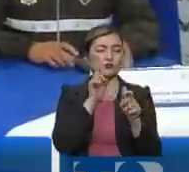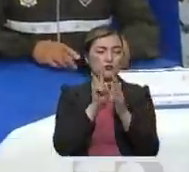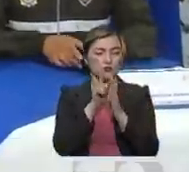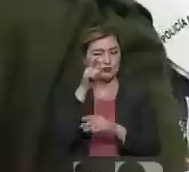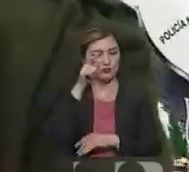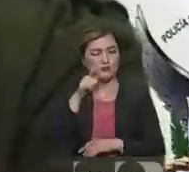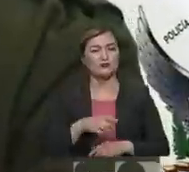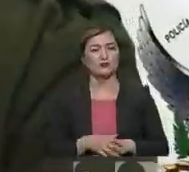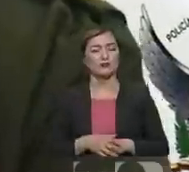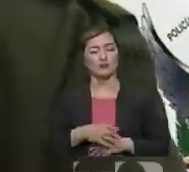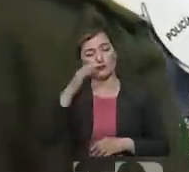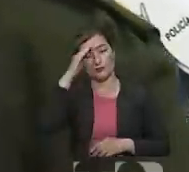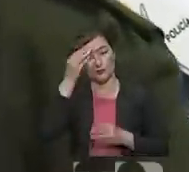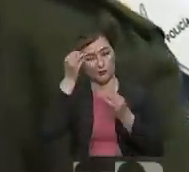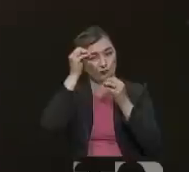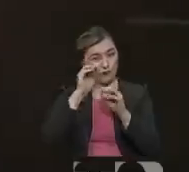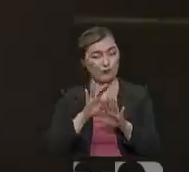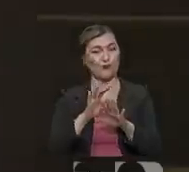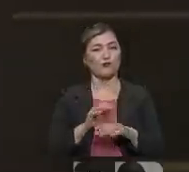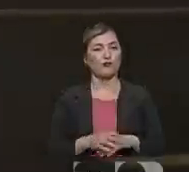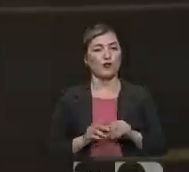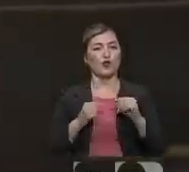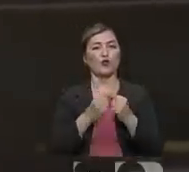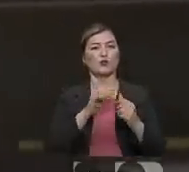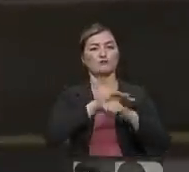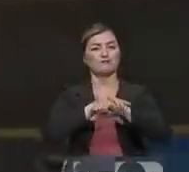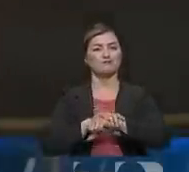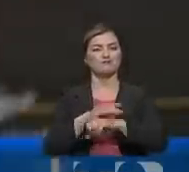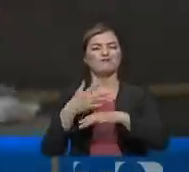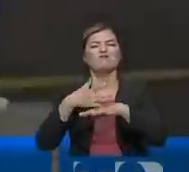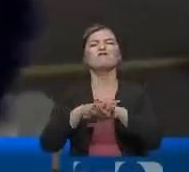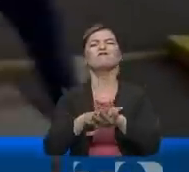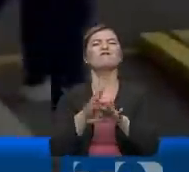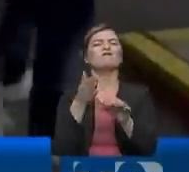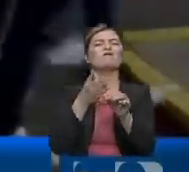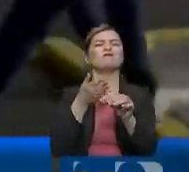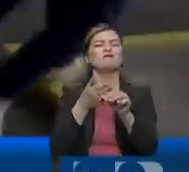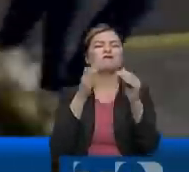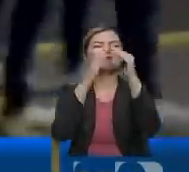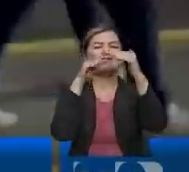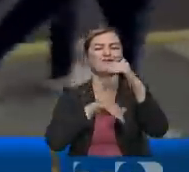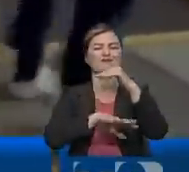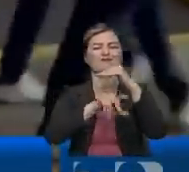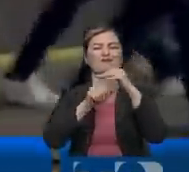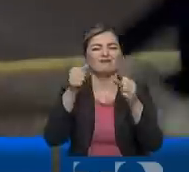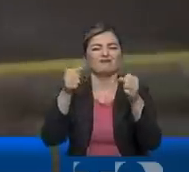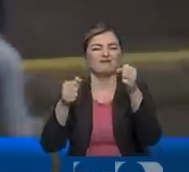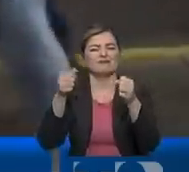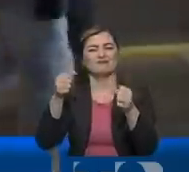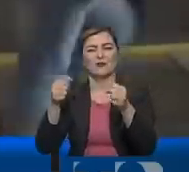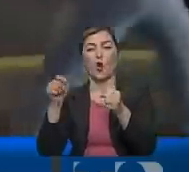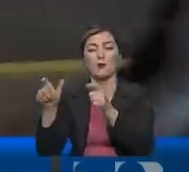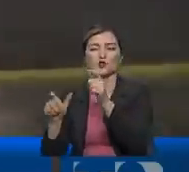policía judicial también informó que logró la desarticulación de una banda cuyos integrantes se dedicaban a robar domicilios, vehículos y también